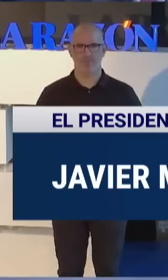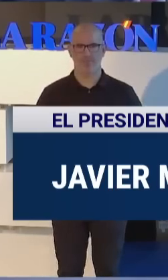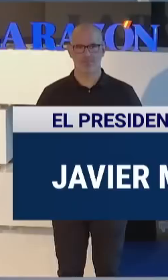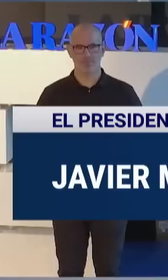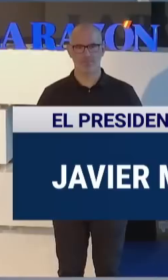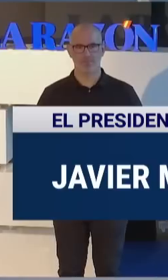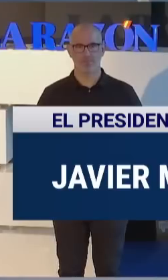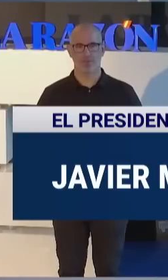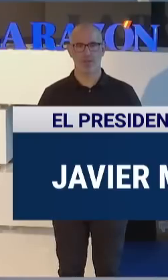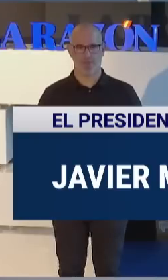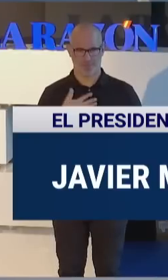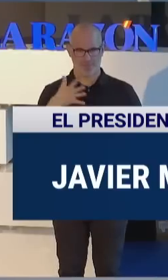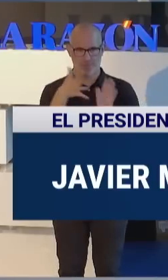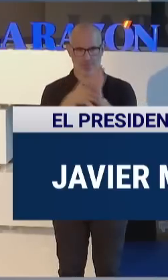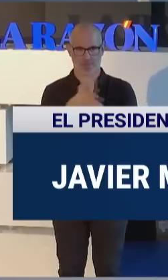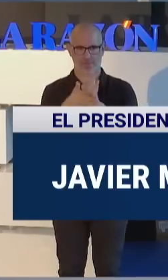El punto es el siguiente.